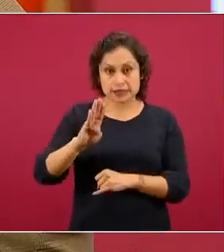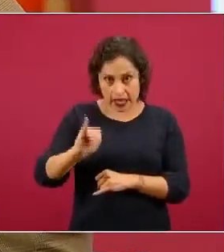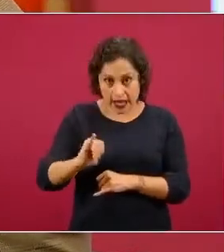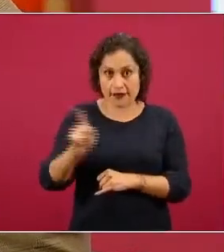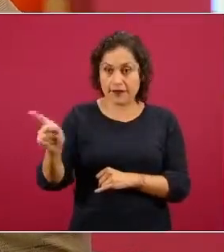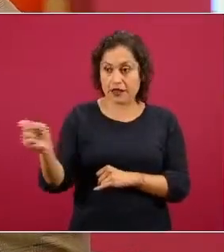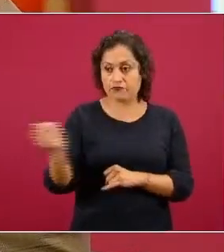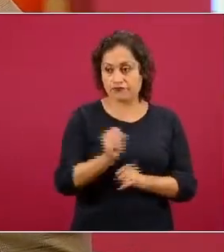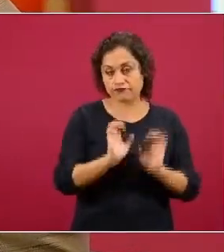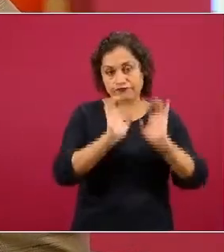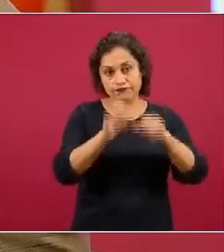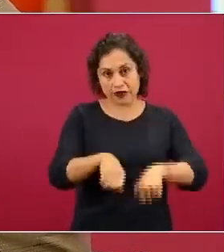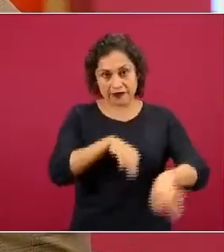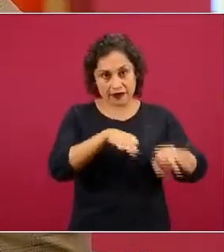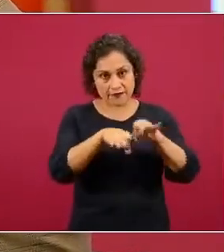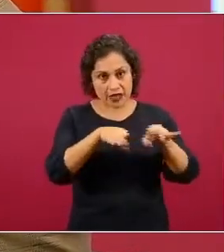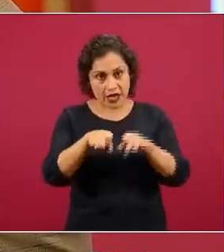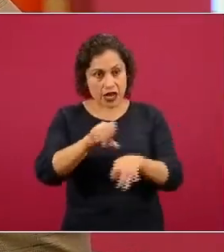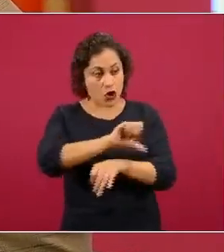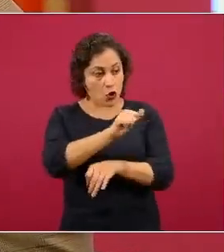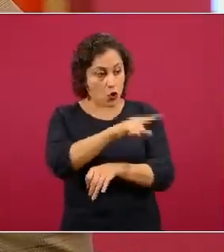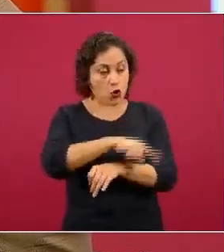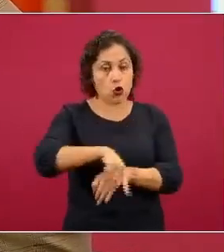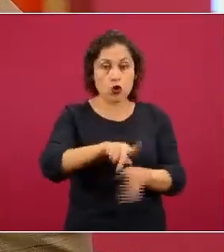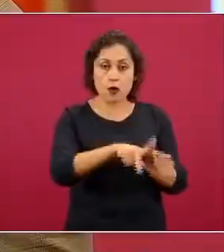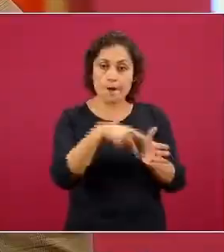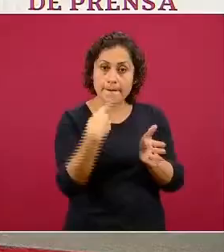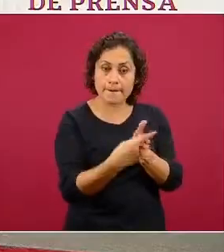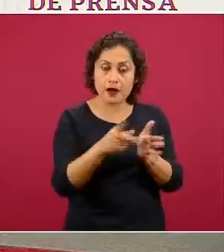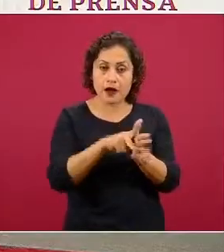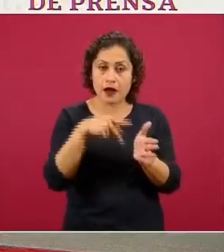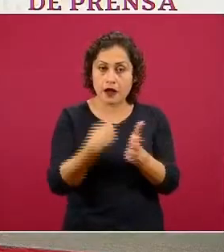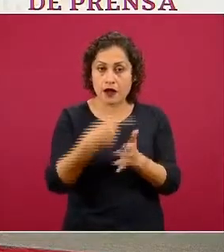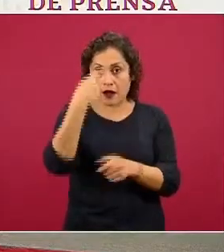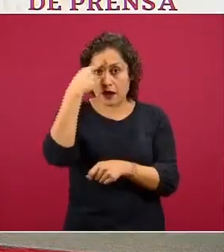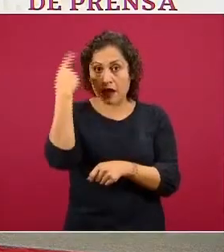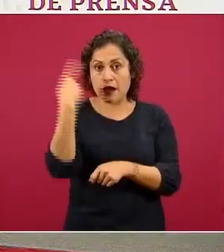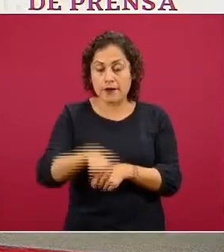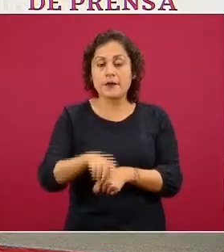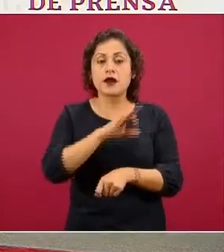incrementando el gran déficit que históricamente tenemos de personal para la salud.